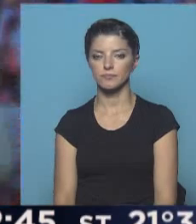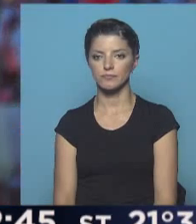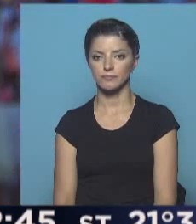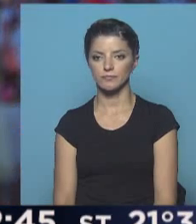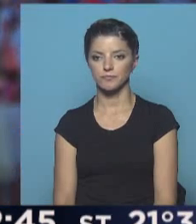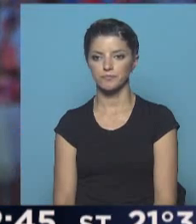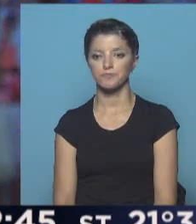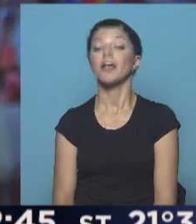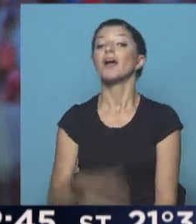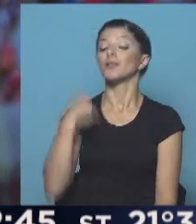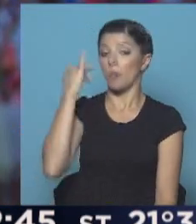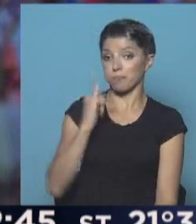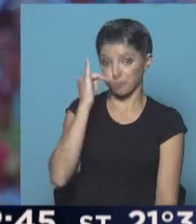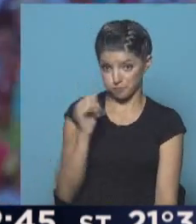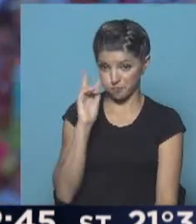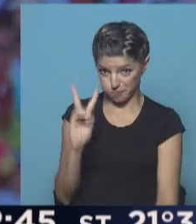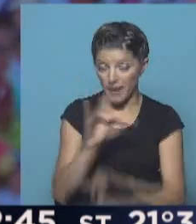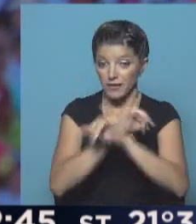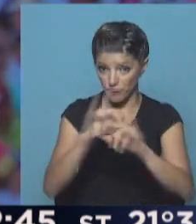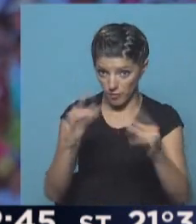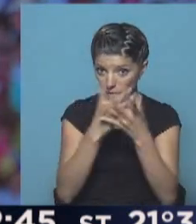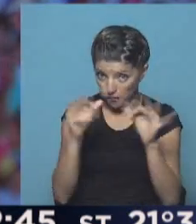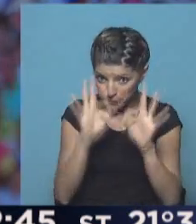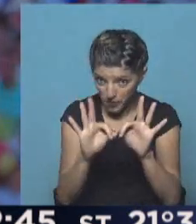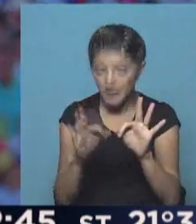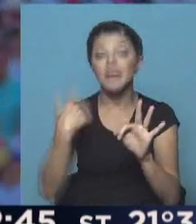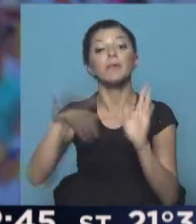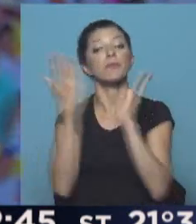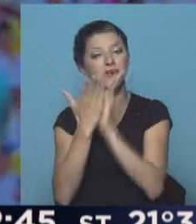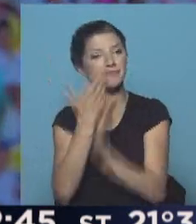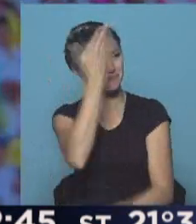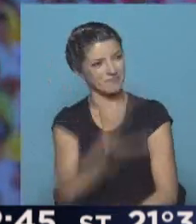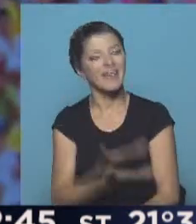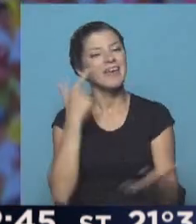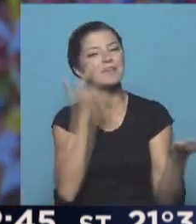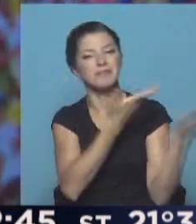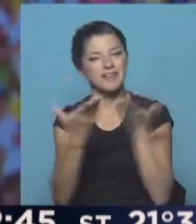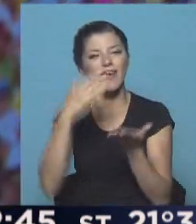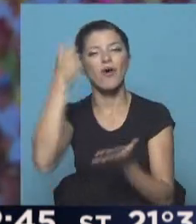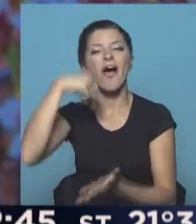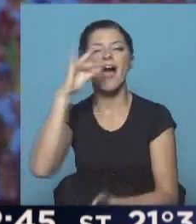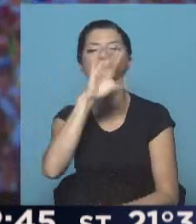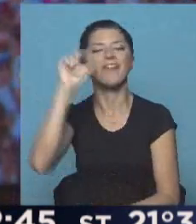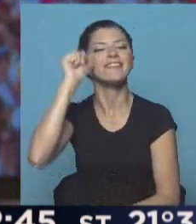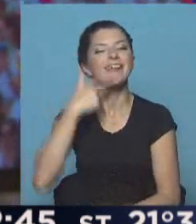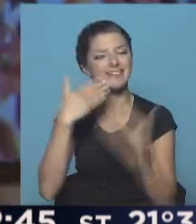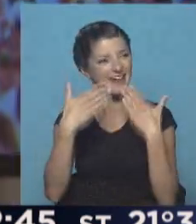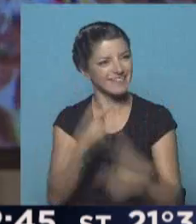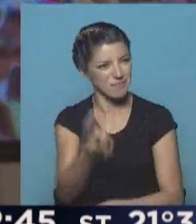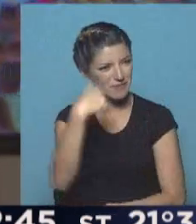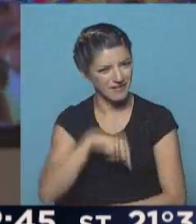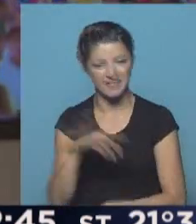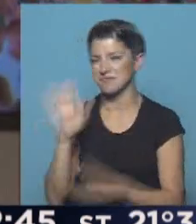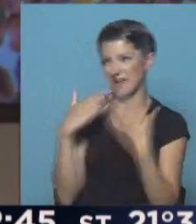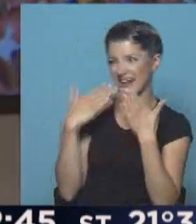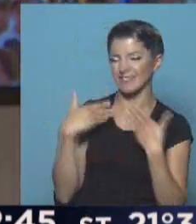Le dijimos que veíamos el informe y íbamos a analizarlo. Y lo vamos a analizar con un invitado, con Andrés Servín. Gracias por estar con nosotros, Andrés. Gracias por la invitación.